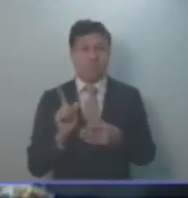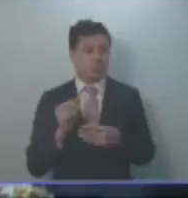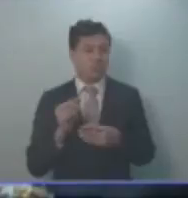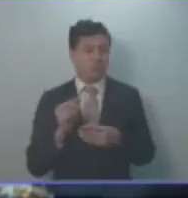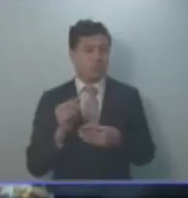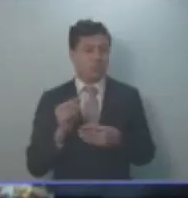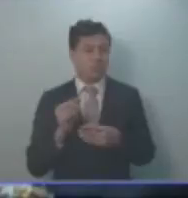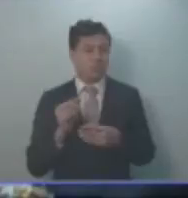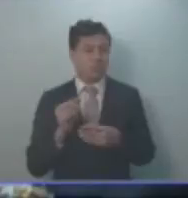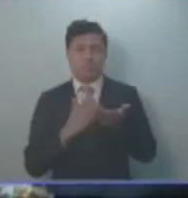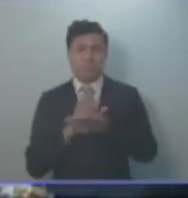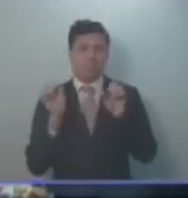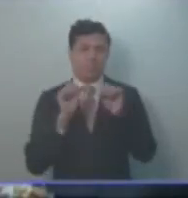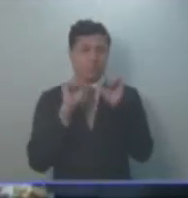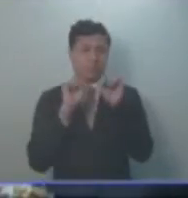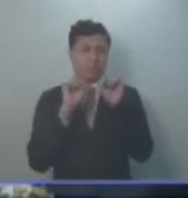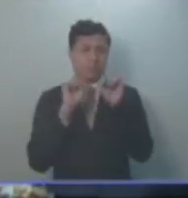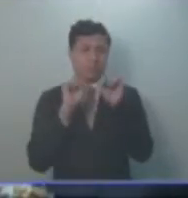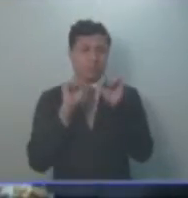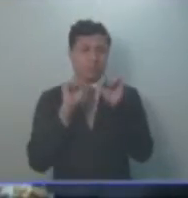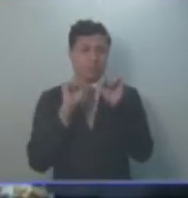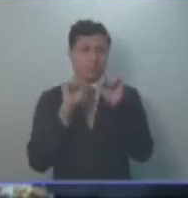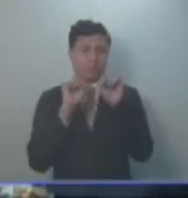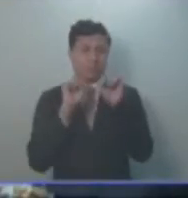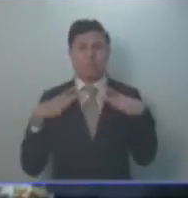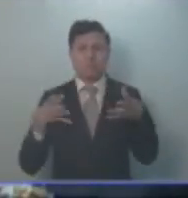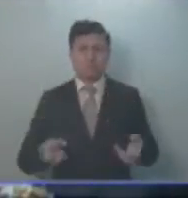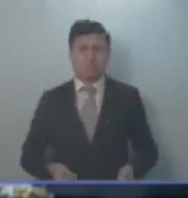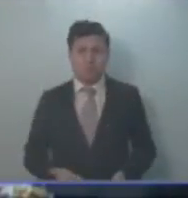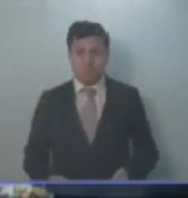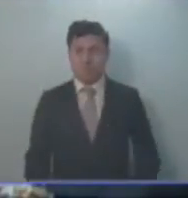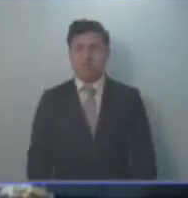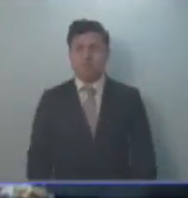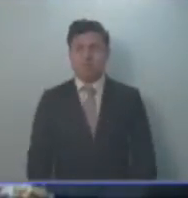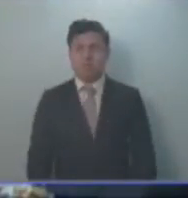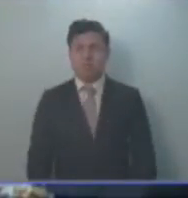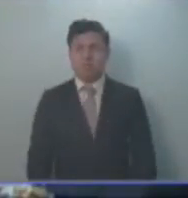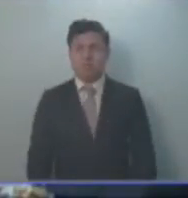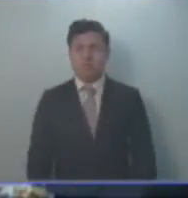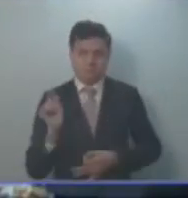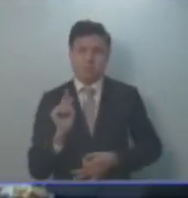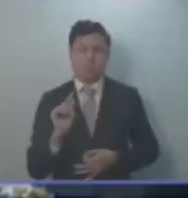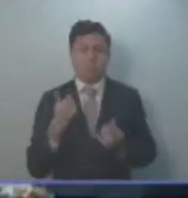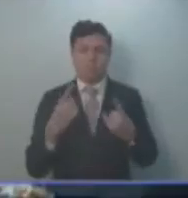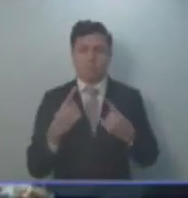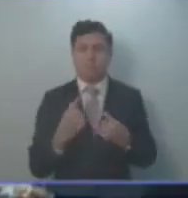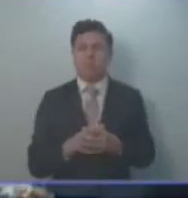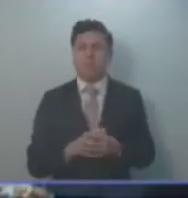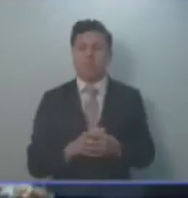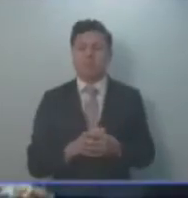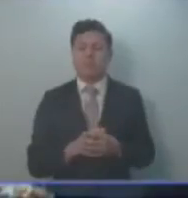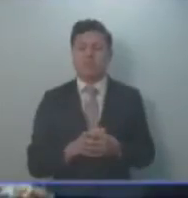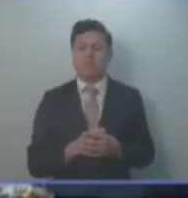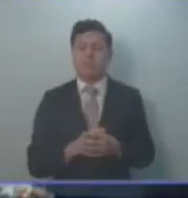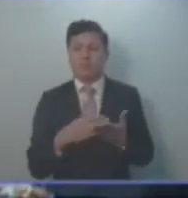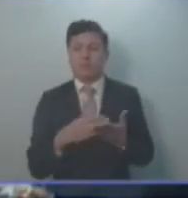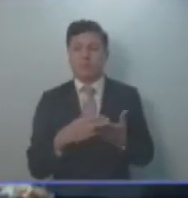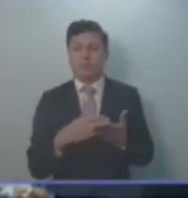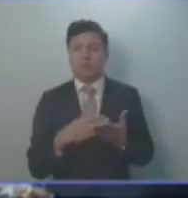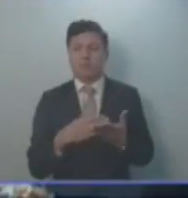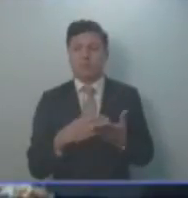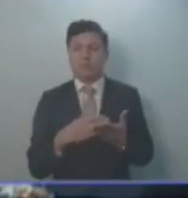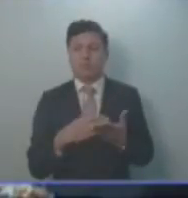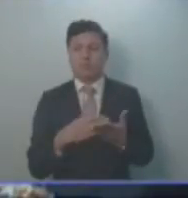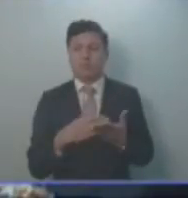concede en el sistema de salud pública una extensión a la incapacidad para poder recuperarse y sobrellevar